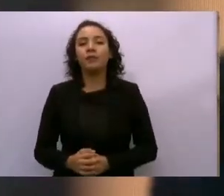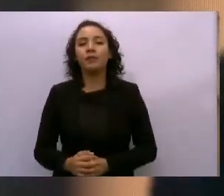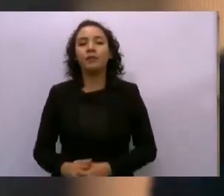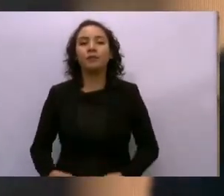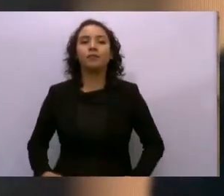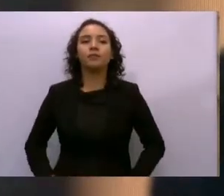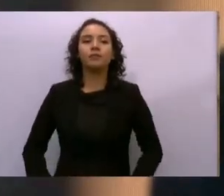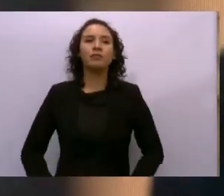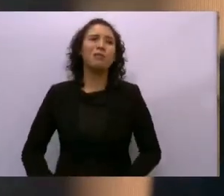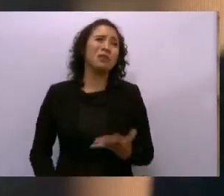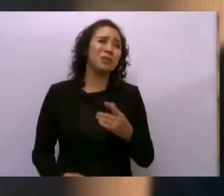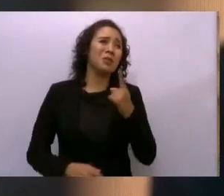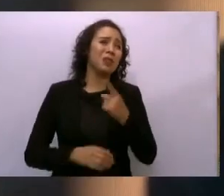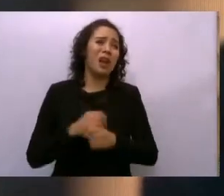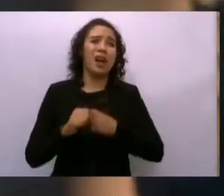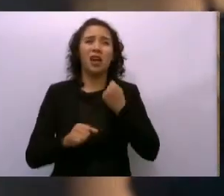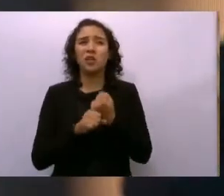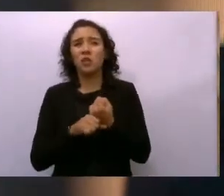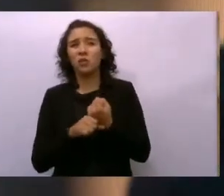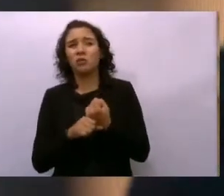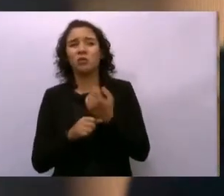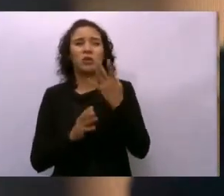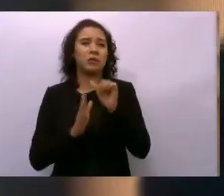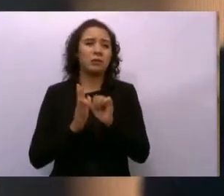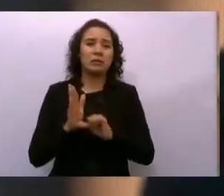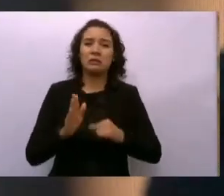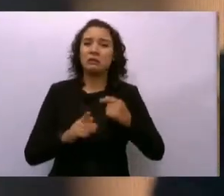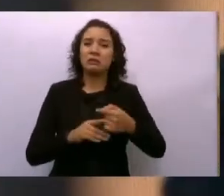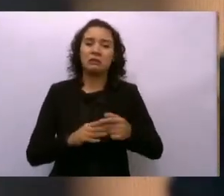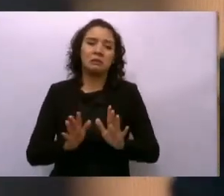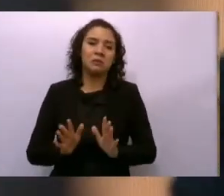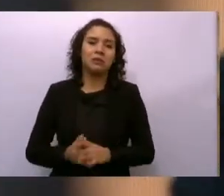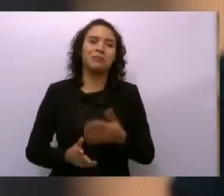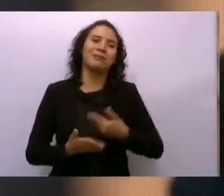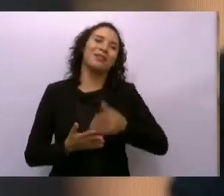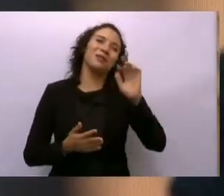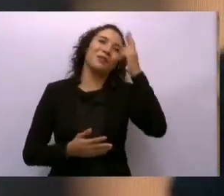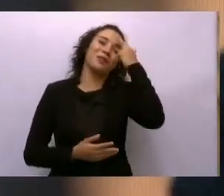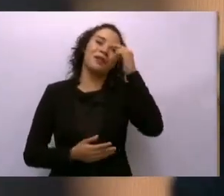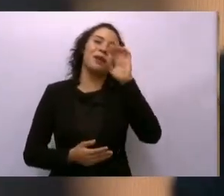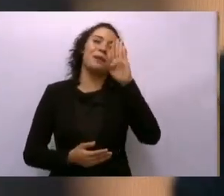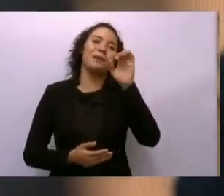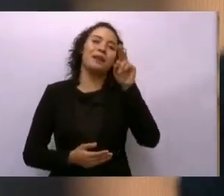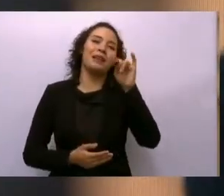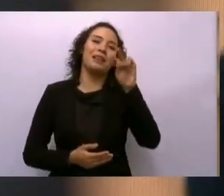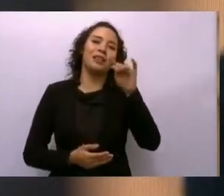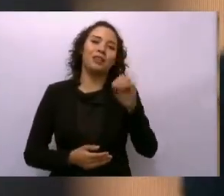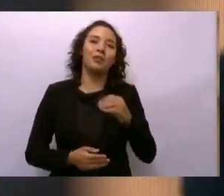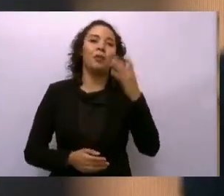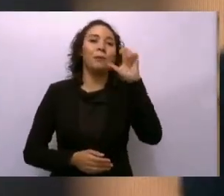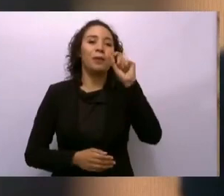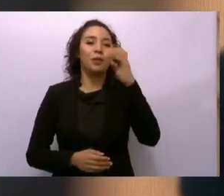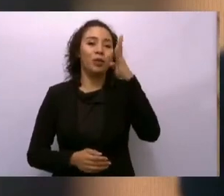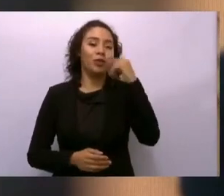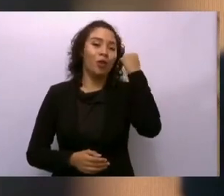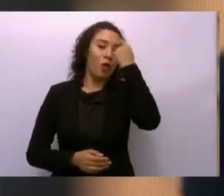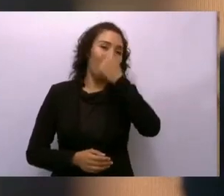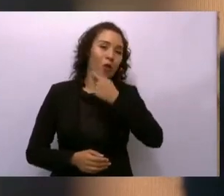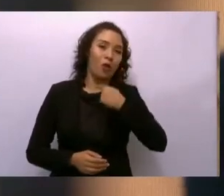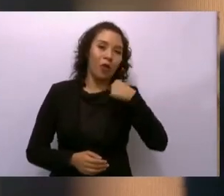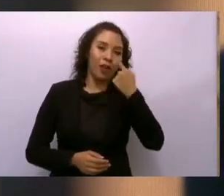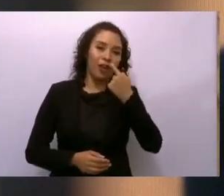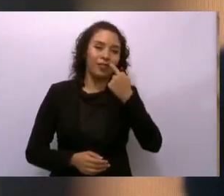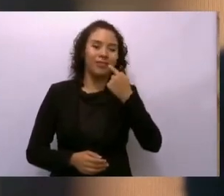es 1 año, 4 meses, pero decía San Benito que las 24 horas del día son